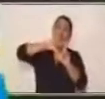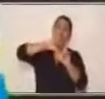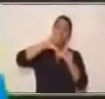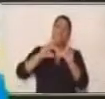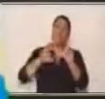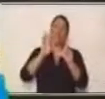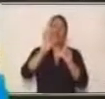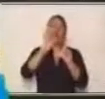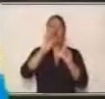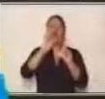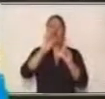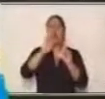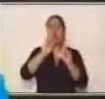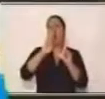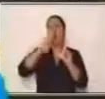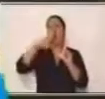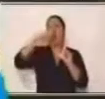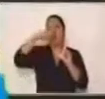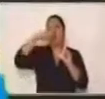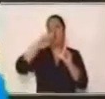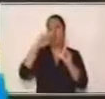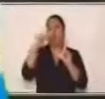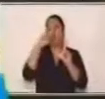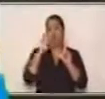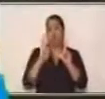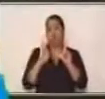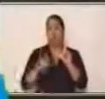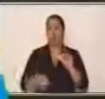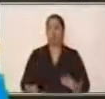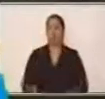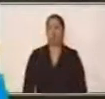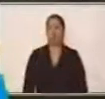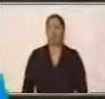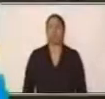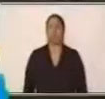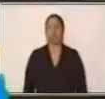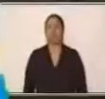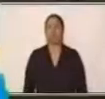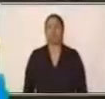más. Ahora tenemos un ángulo obtuso.